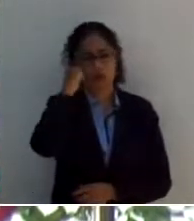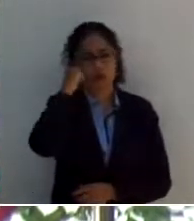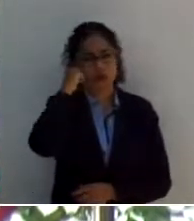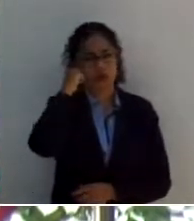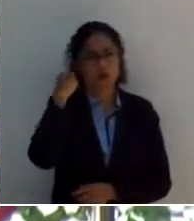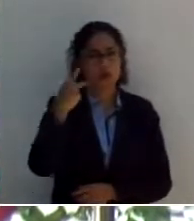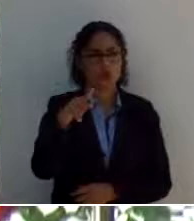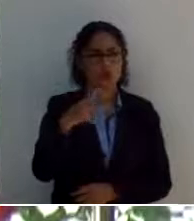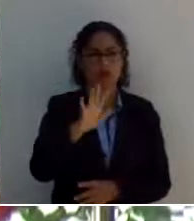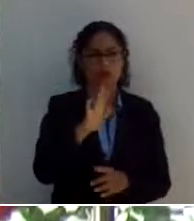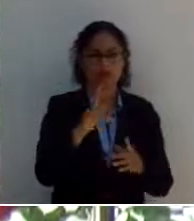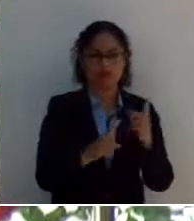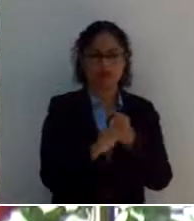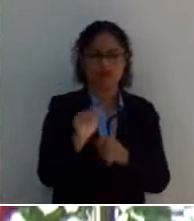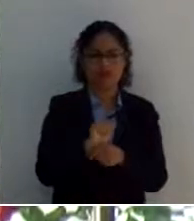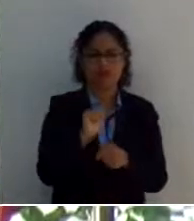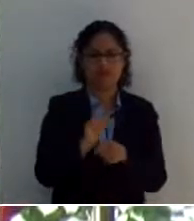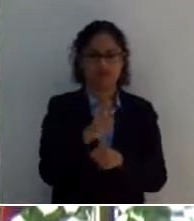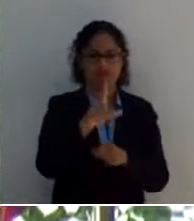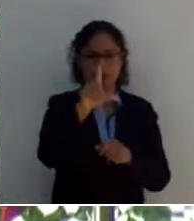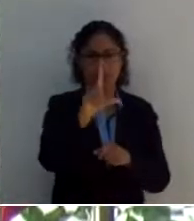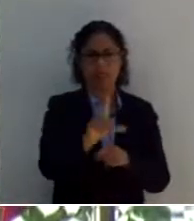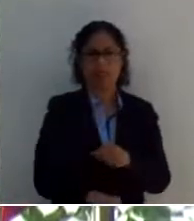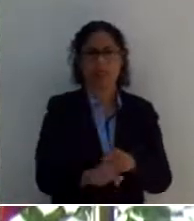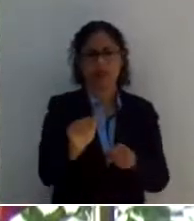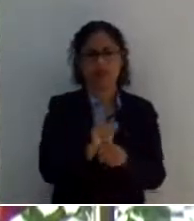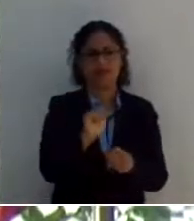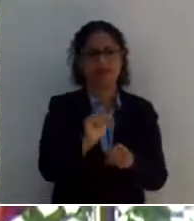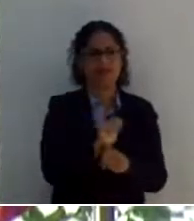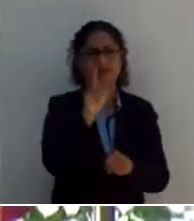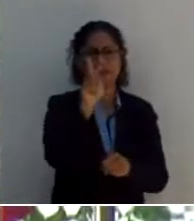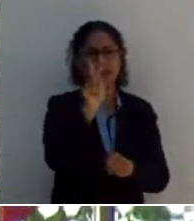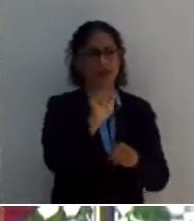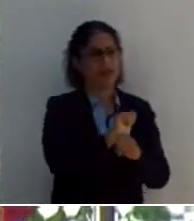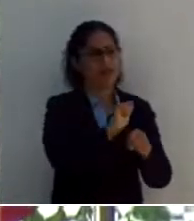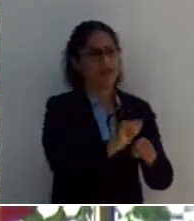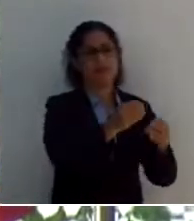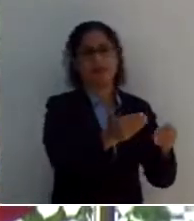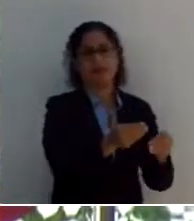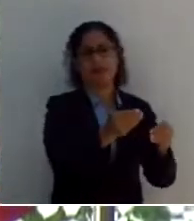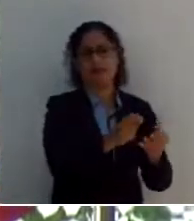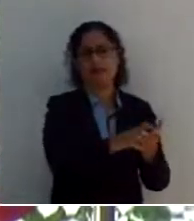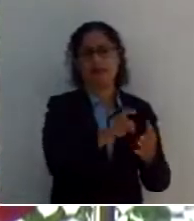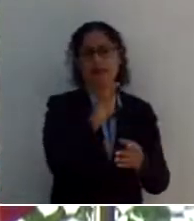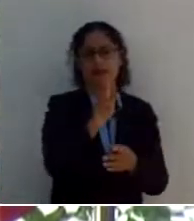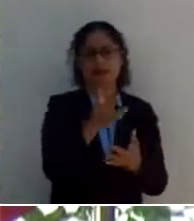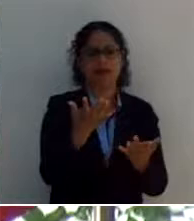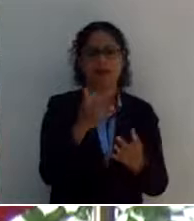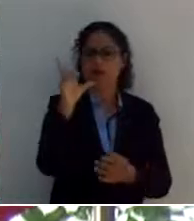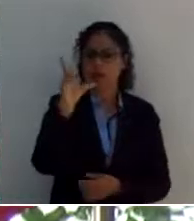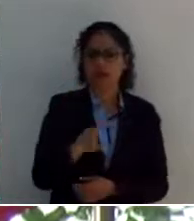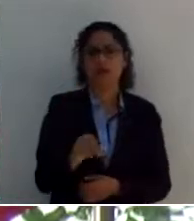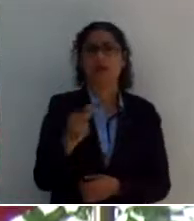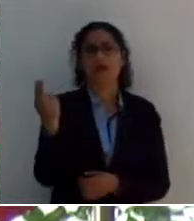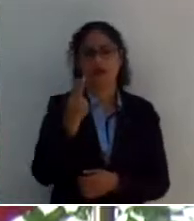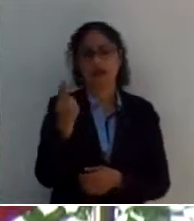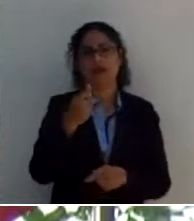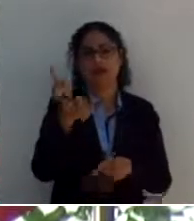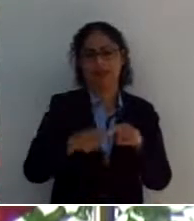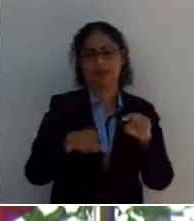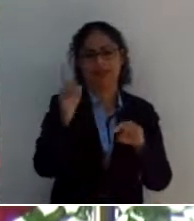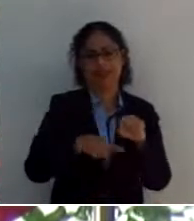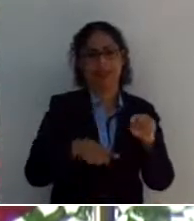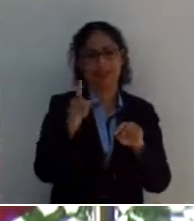que solo sirven para ir al mandado el domingo. Con eso había que hacerle frente a